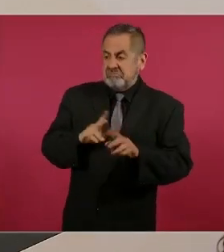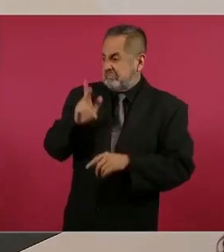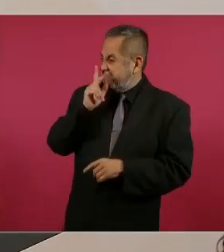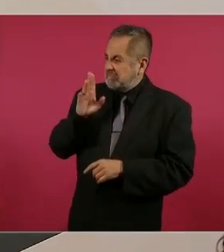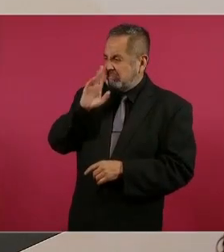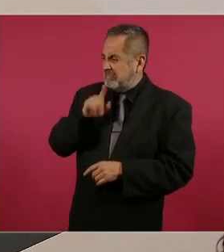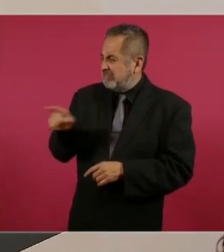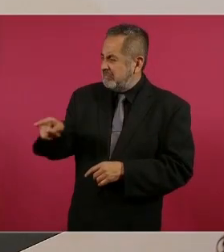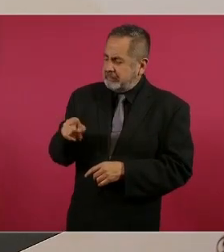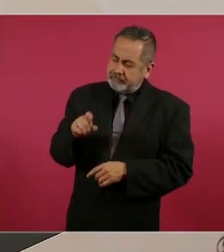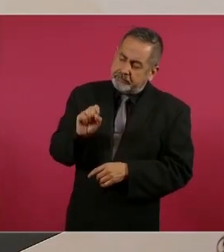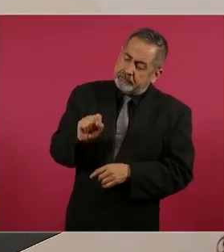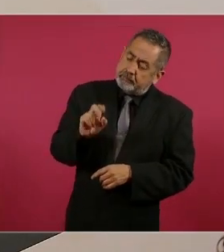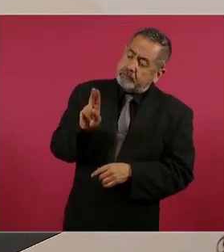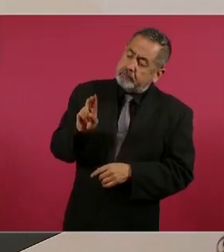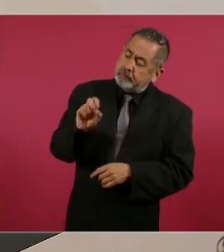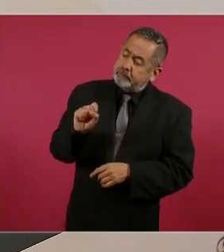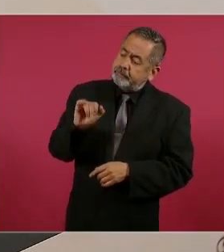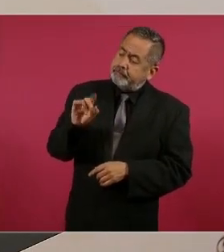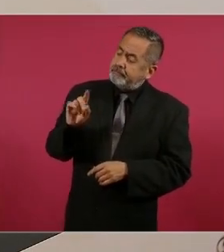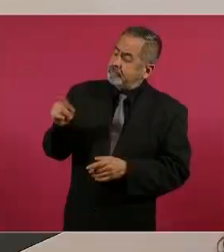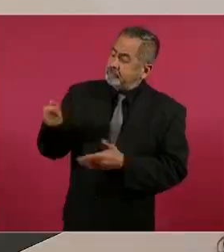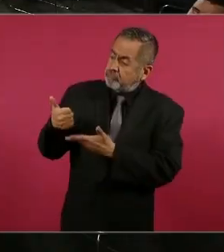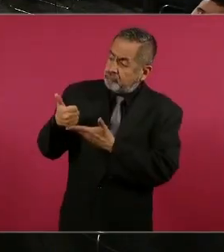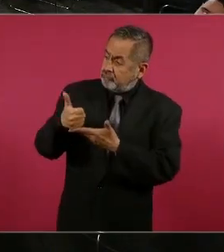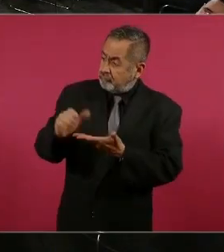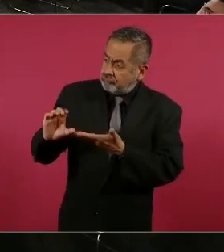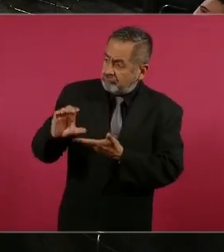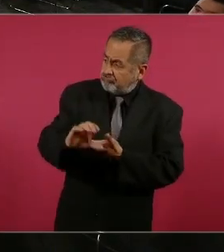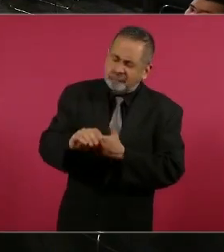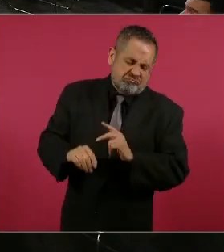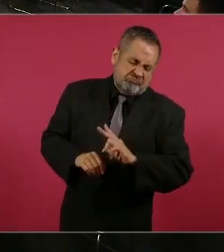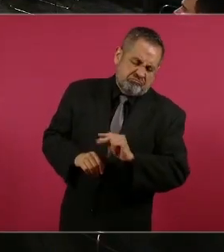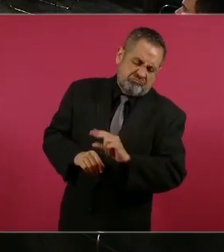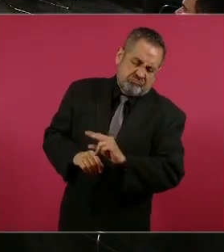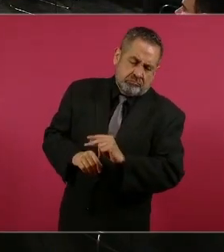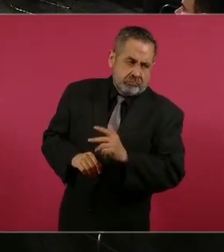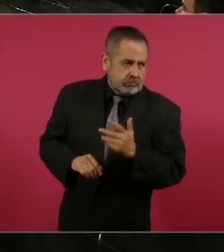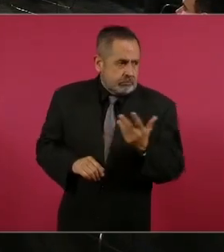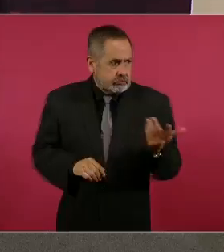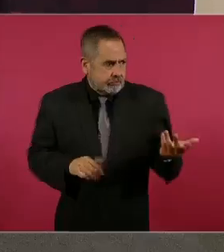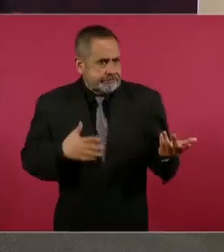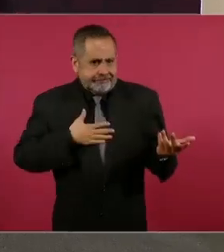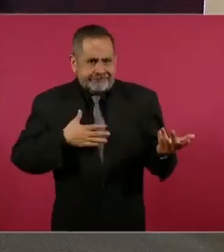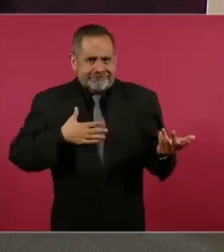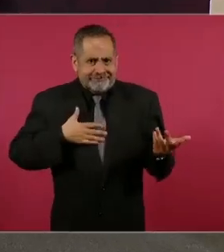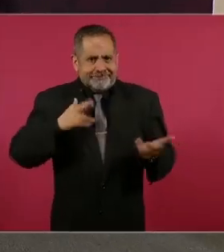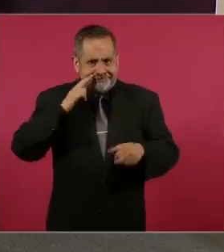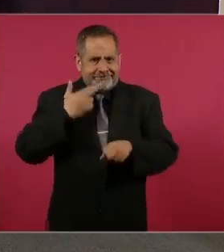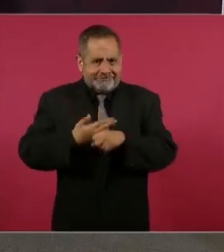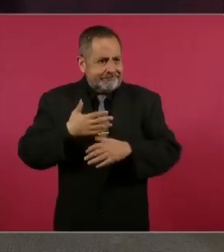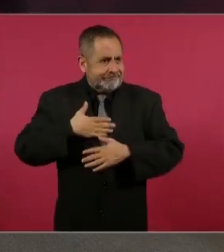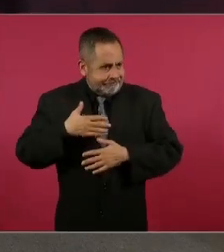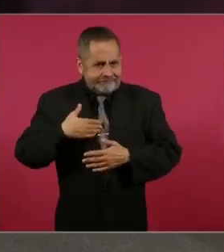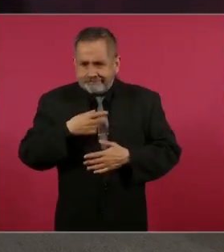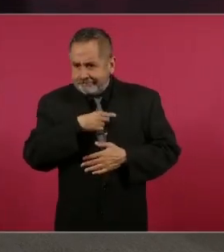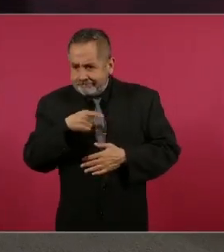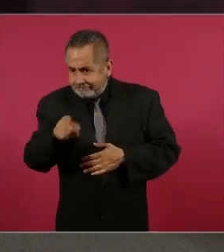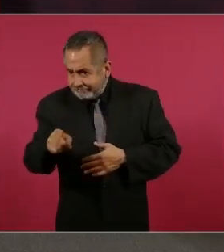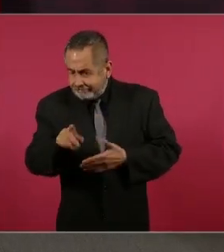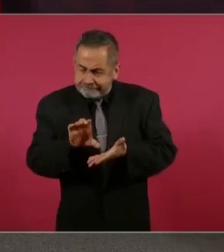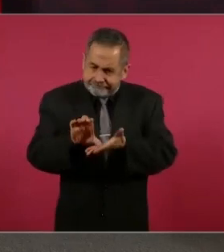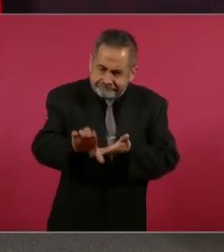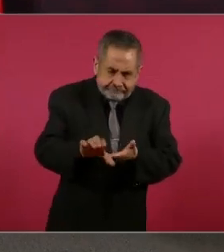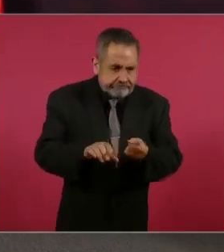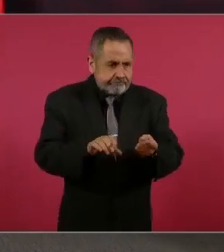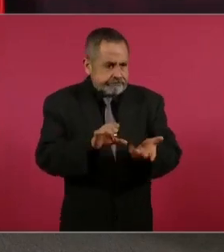¿no? Como si no fuese la función del gobierno apoyar a la gente, apoyar